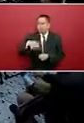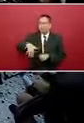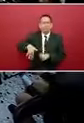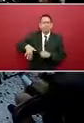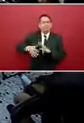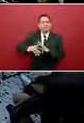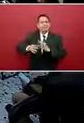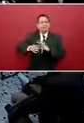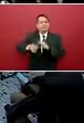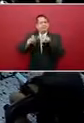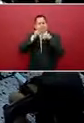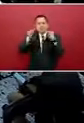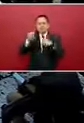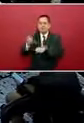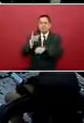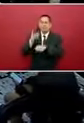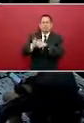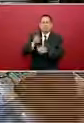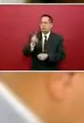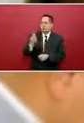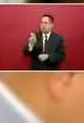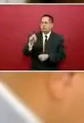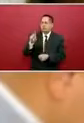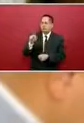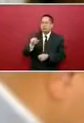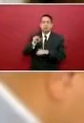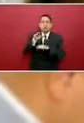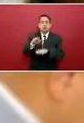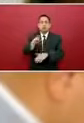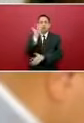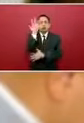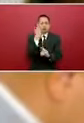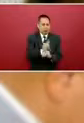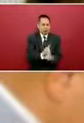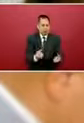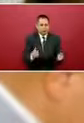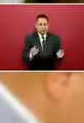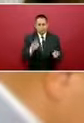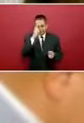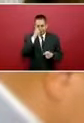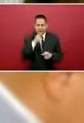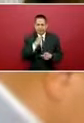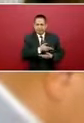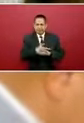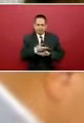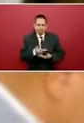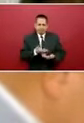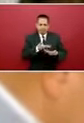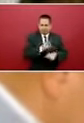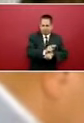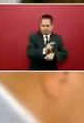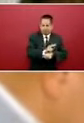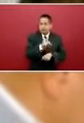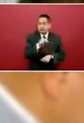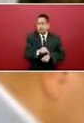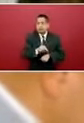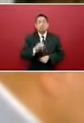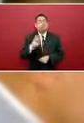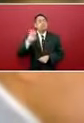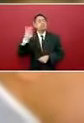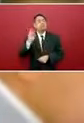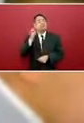de ayer del secretario Ursúa con respecto a las estancias infantiles, en donde pues hace referencia en que se